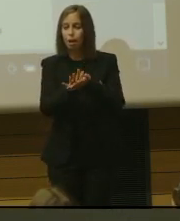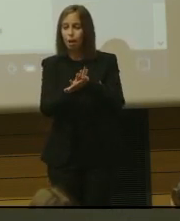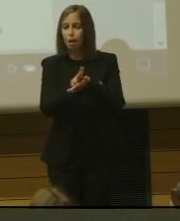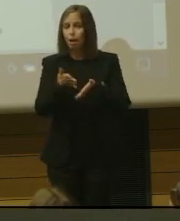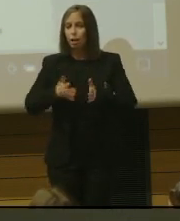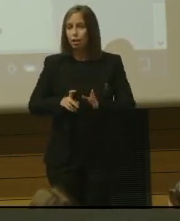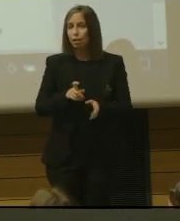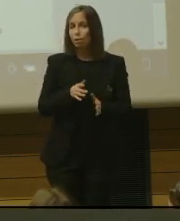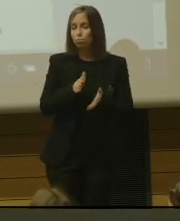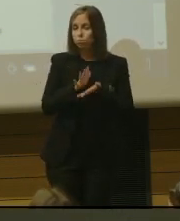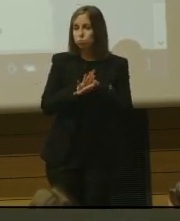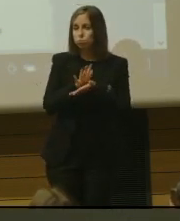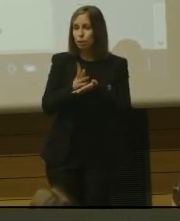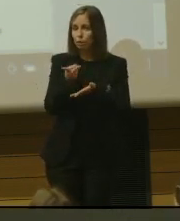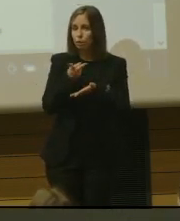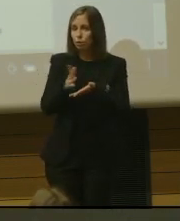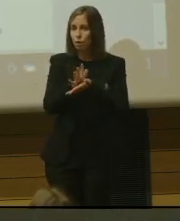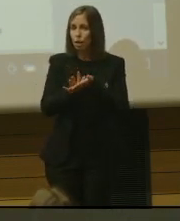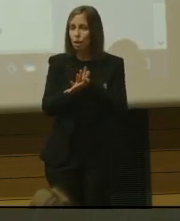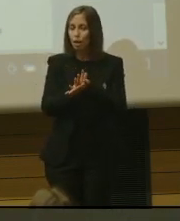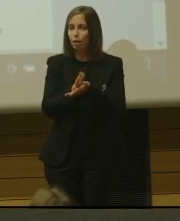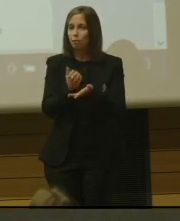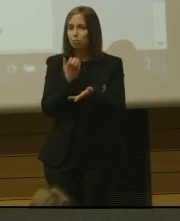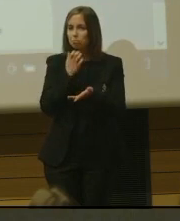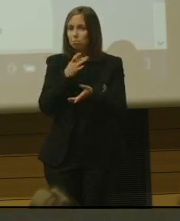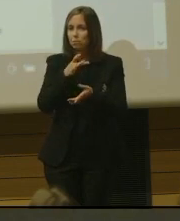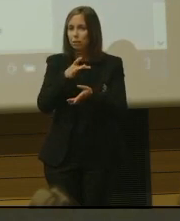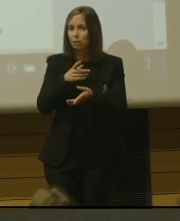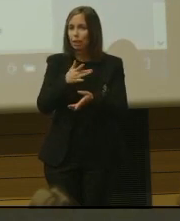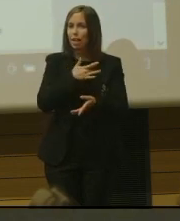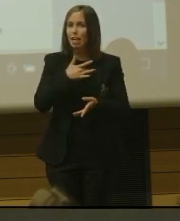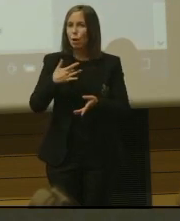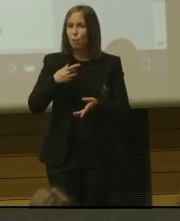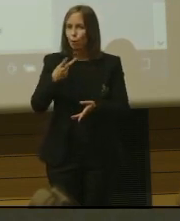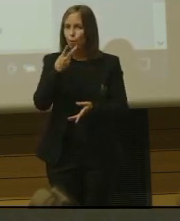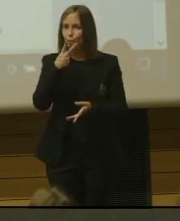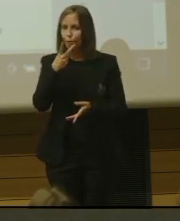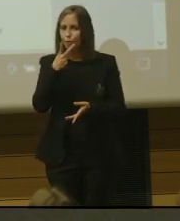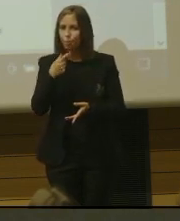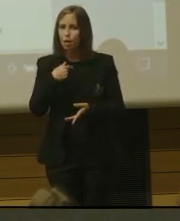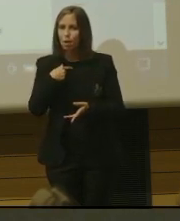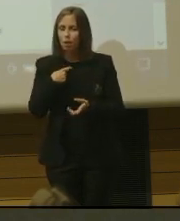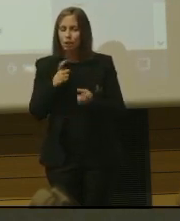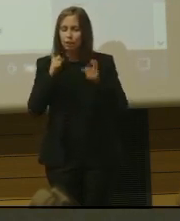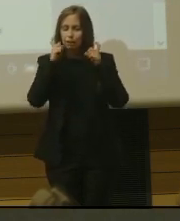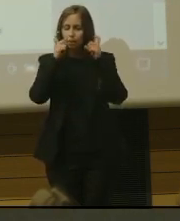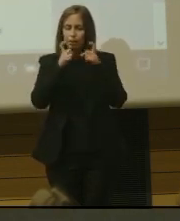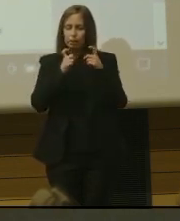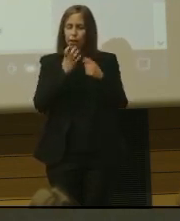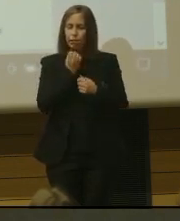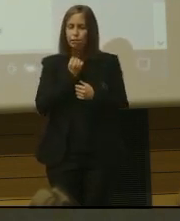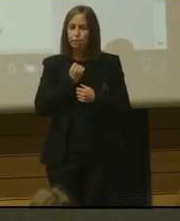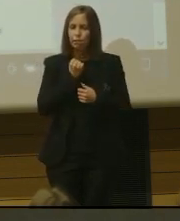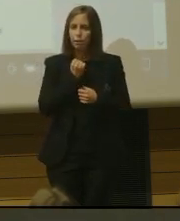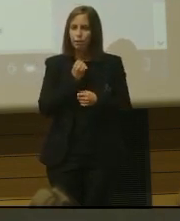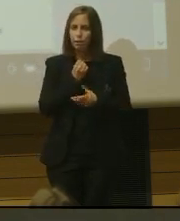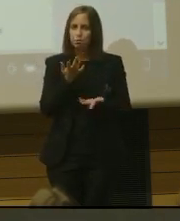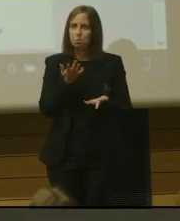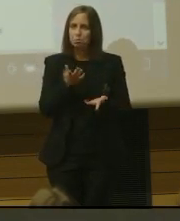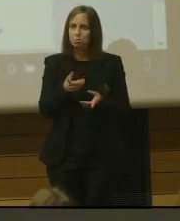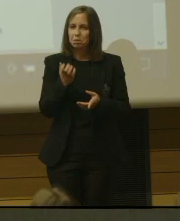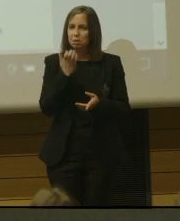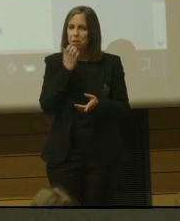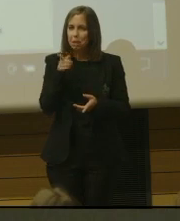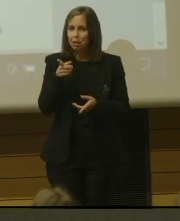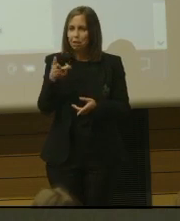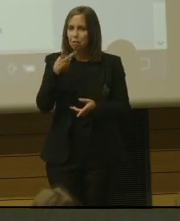fuese, y lógicamente dice, si ella está fumando, que es neumóloga, yo aquí haciendo mi esfuerzo, pues será porque tampoco pasa nada, porque